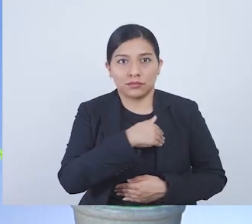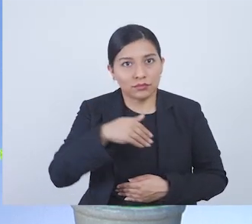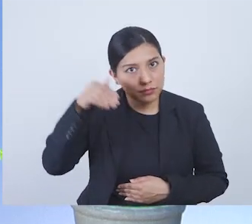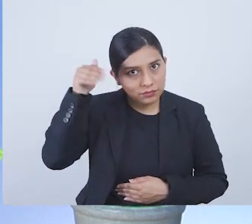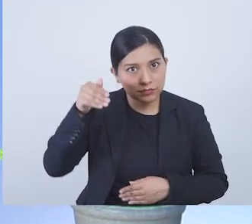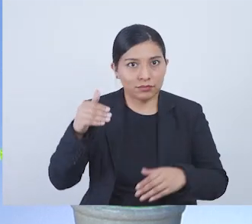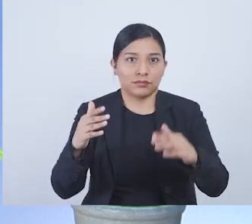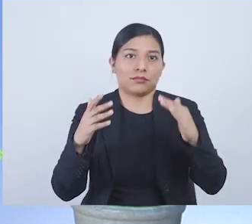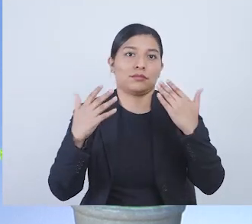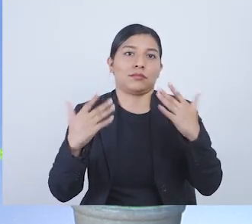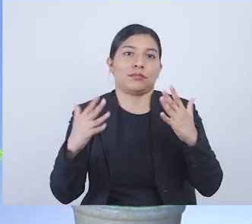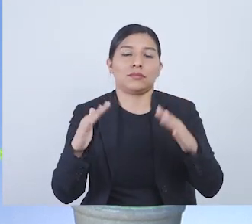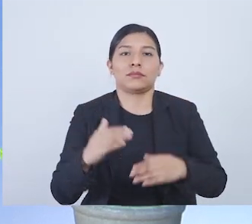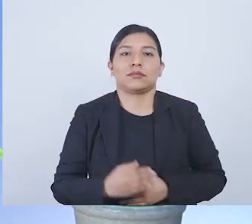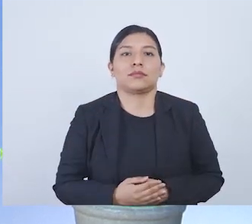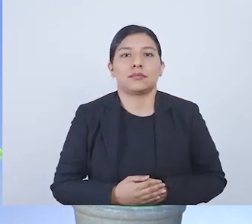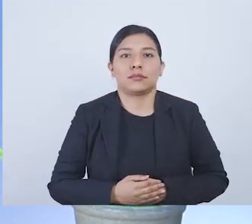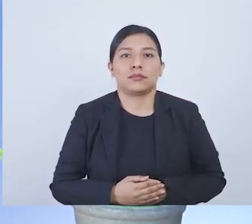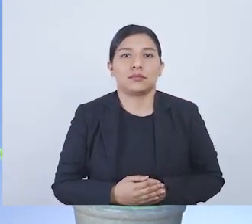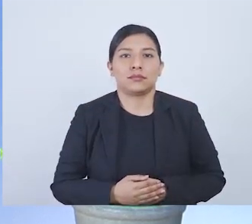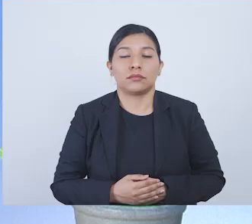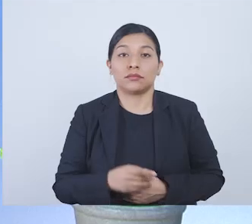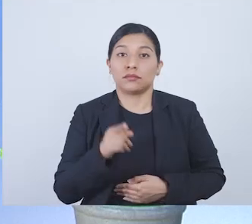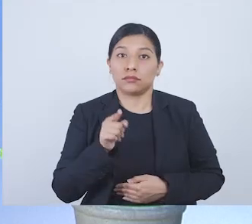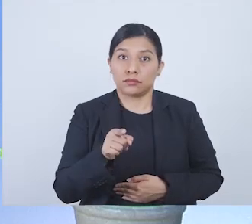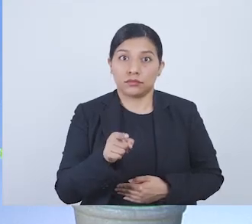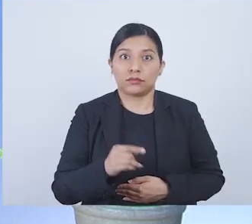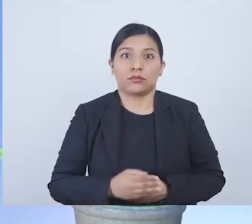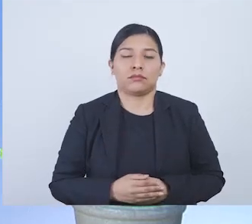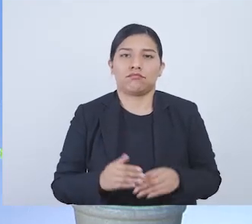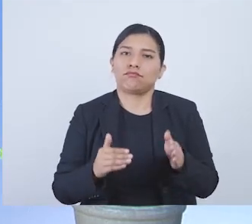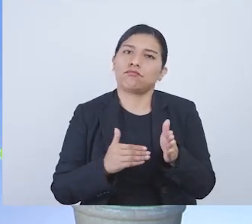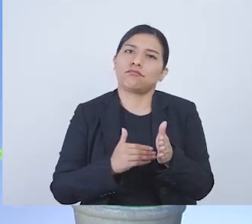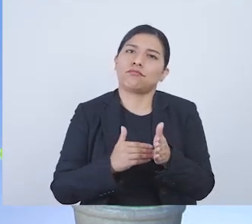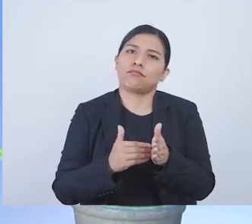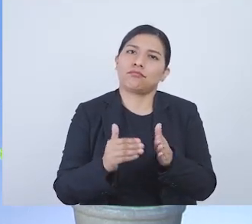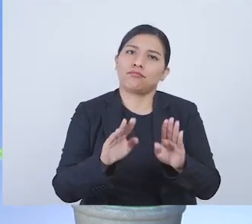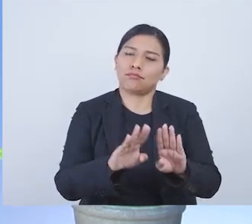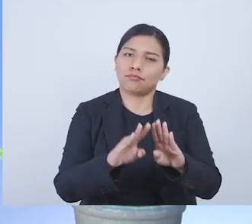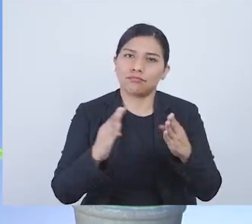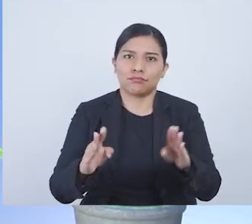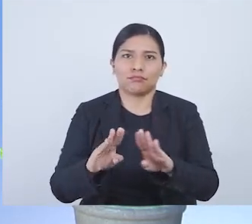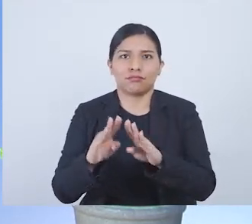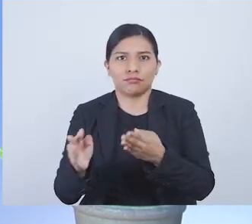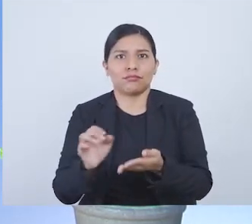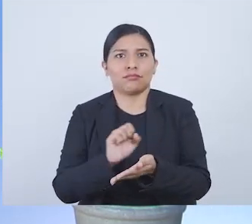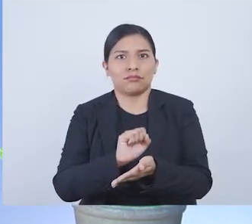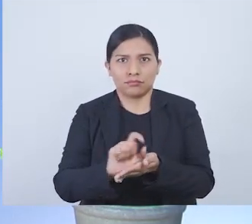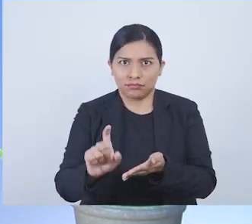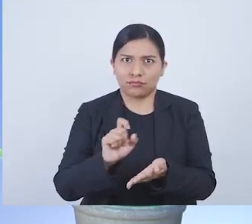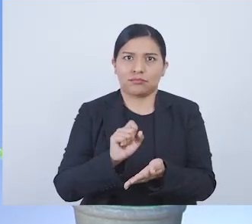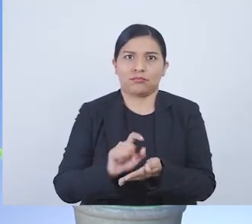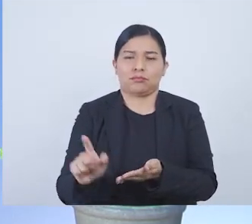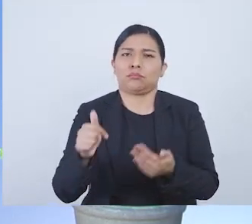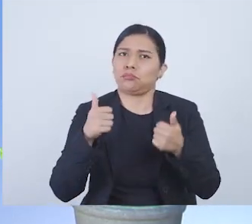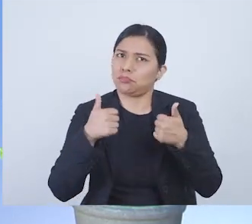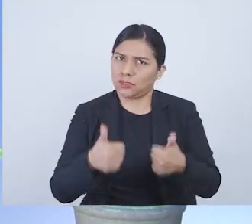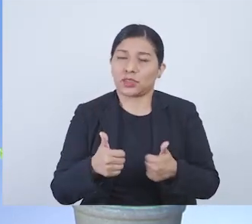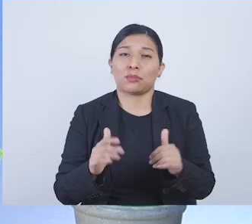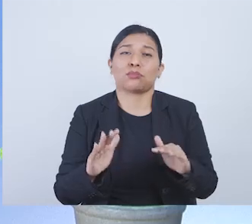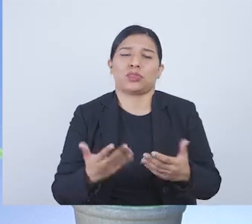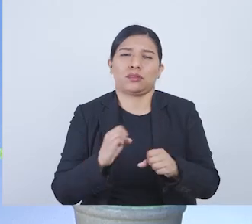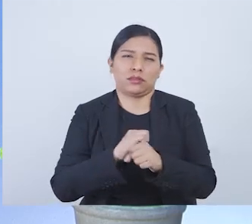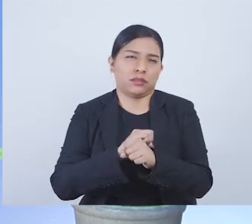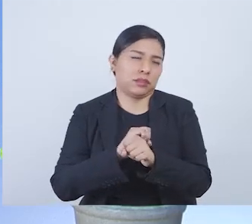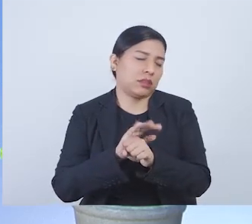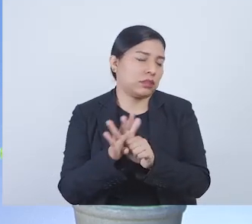de Educación, por empezar a abrir las escuelas, Porque cómo ha afectado el COVID